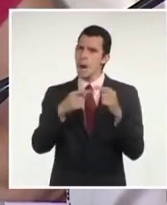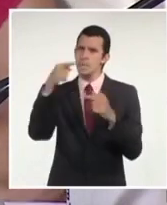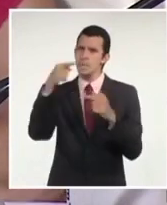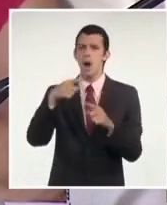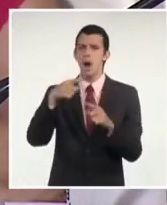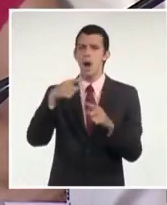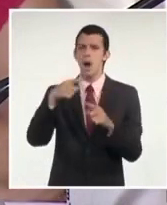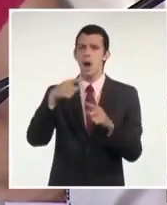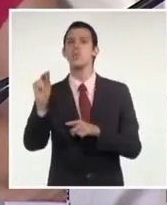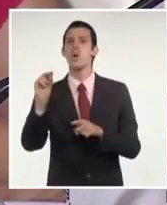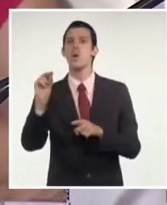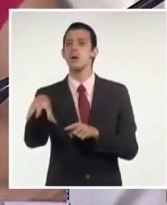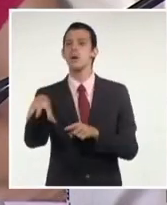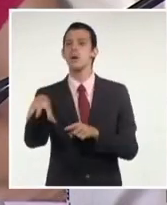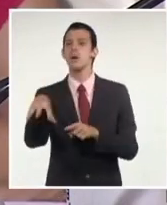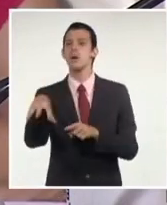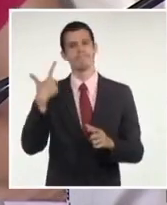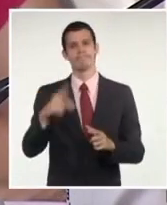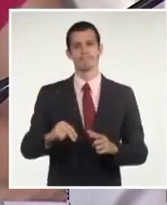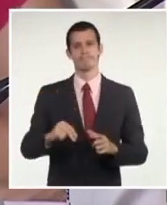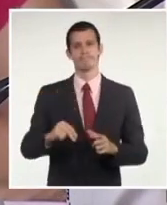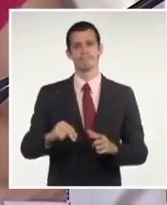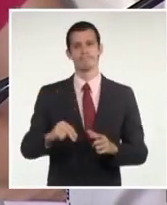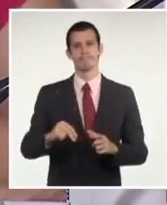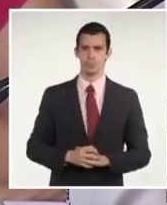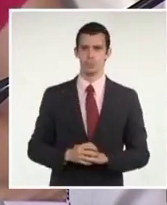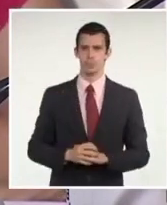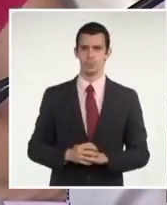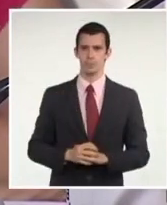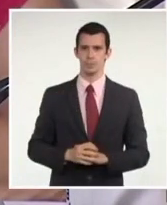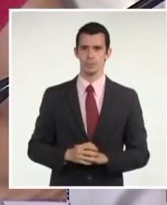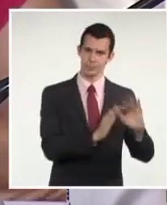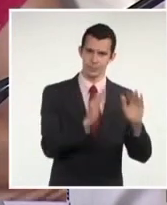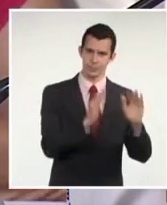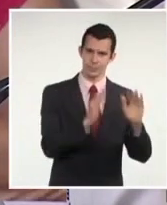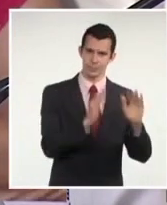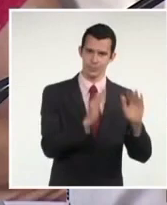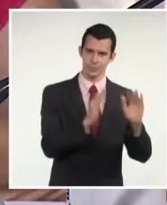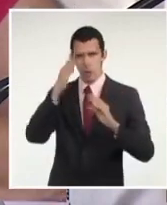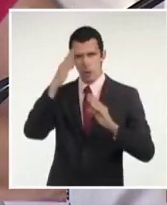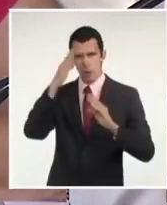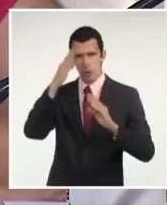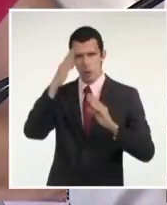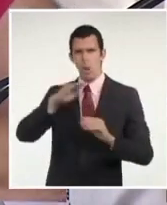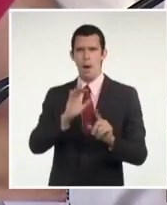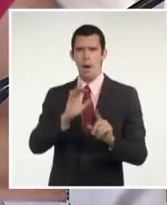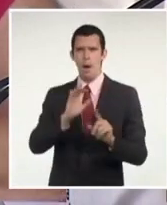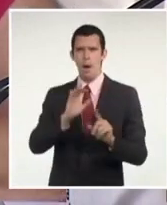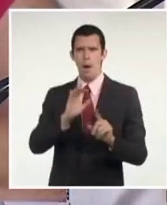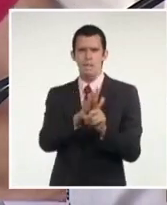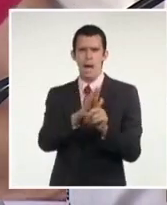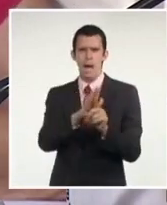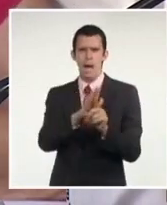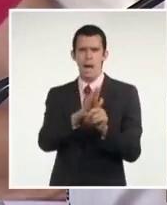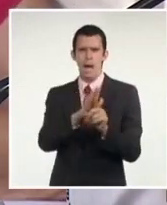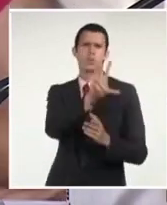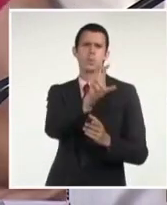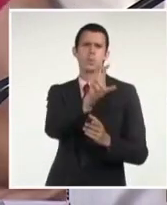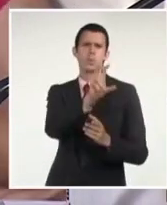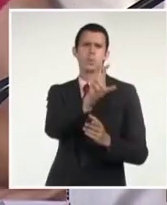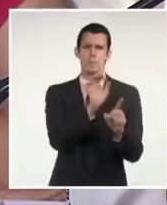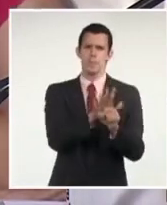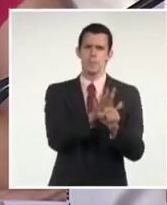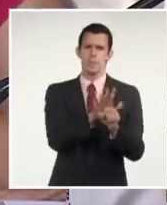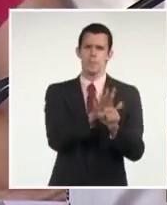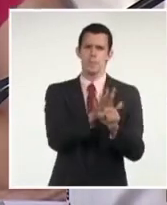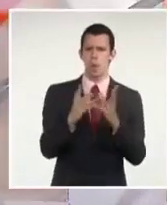siguiente, vamos a hablar un poco. Cuba, desde que comenzó la epidemia, estableció la vigilancia genómica del SARS-CoV-2 para saber qué estaba